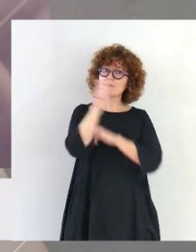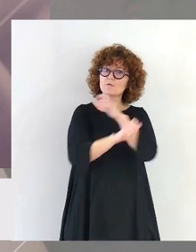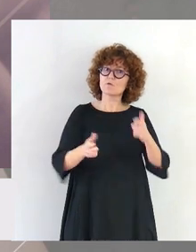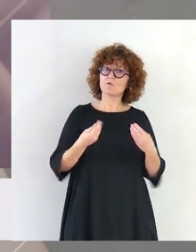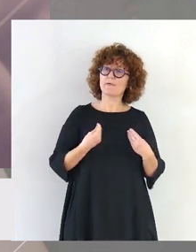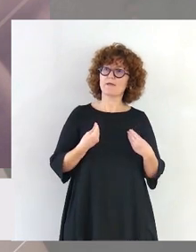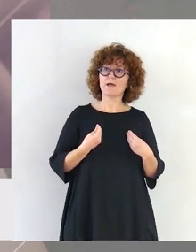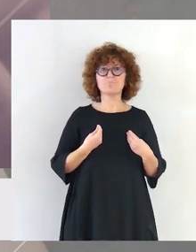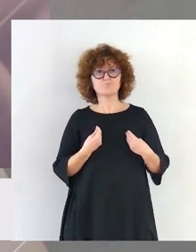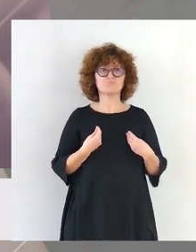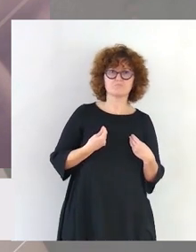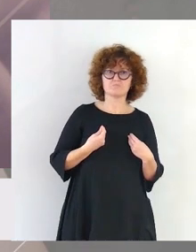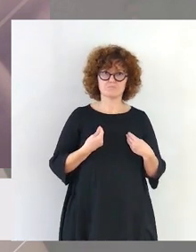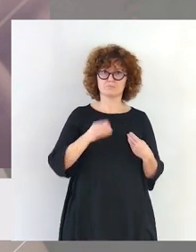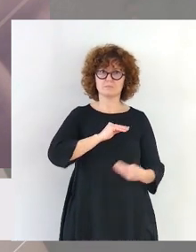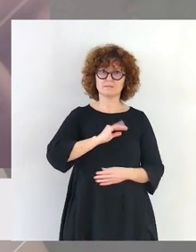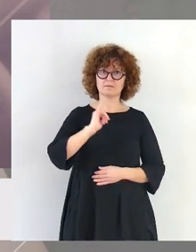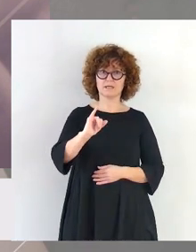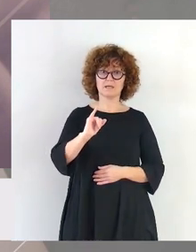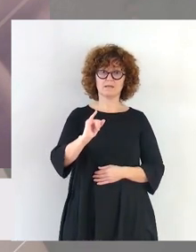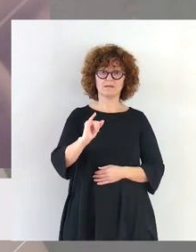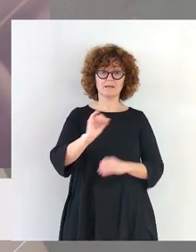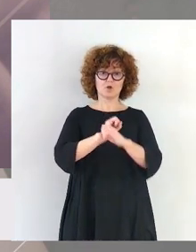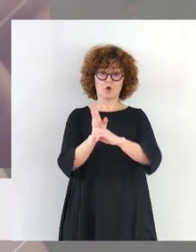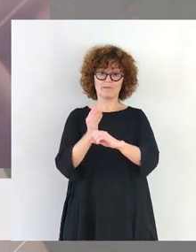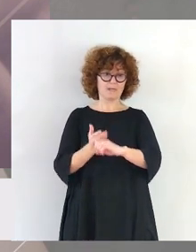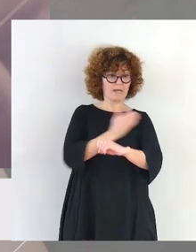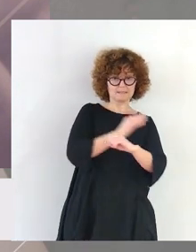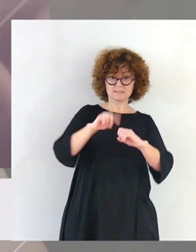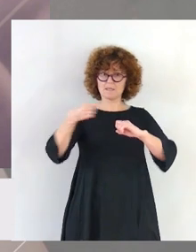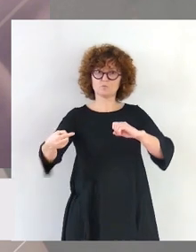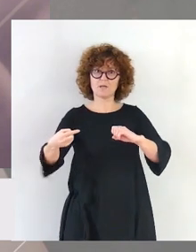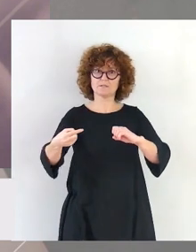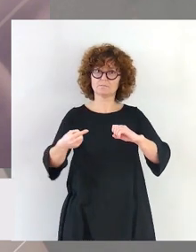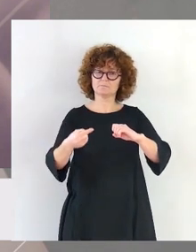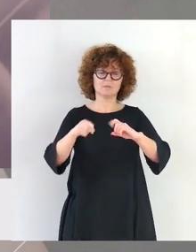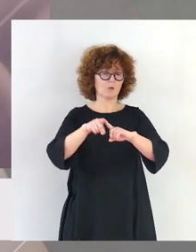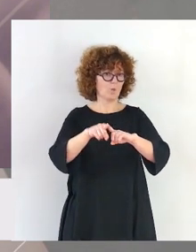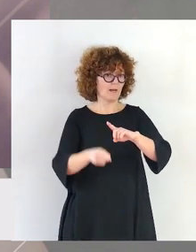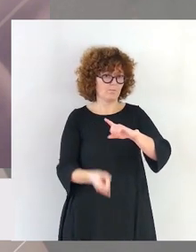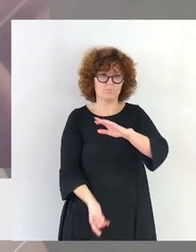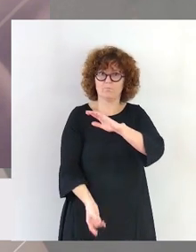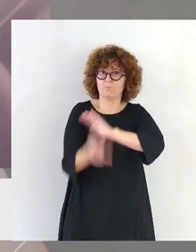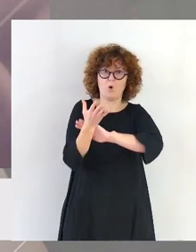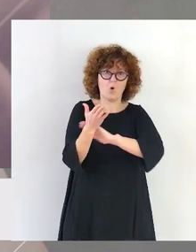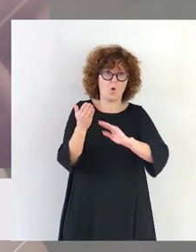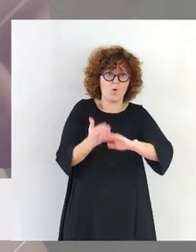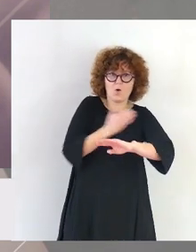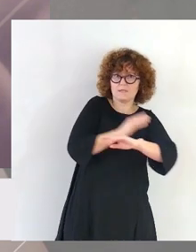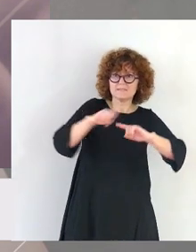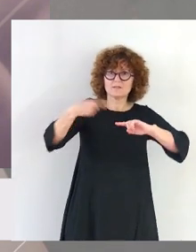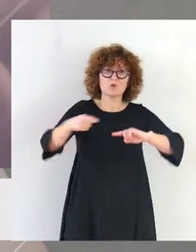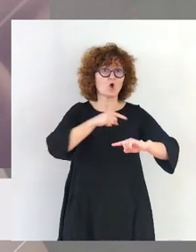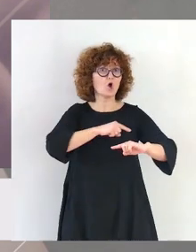bastante elevado hay un antes y un después de la covid la covid supuso un crack para muchos en la conciencia a nivel de de